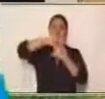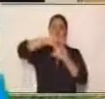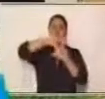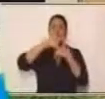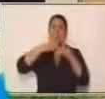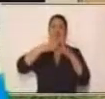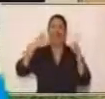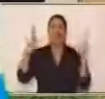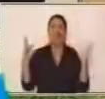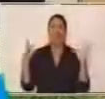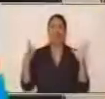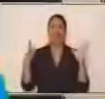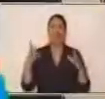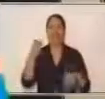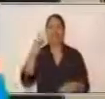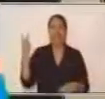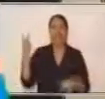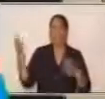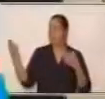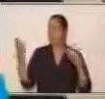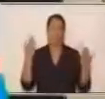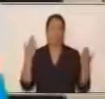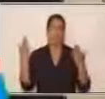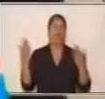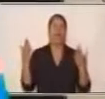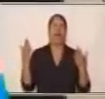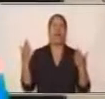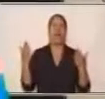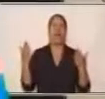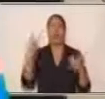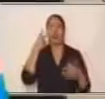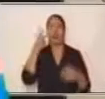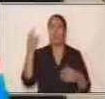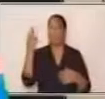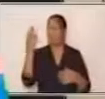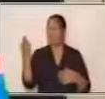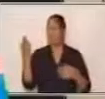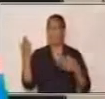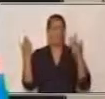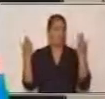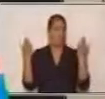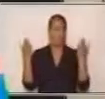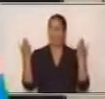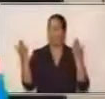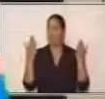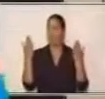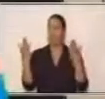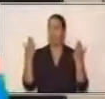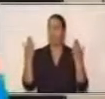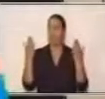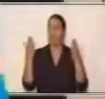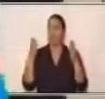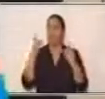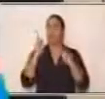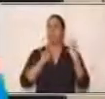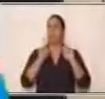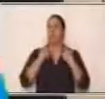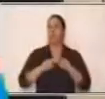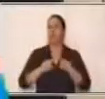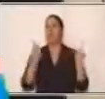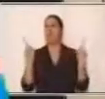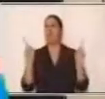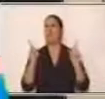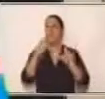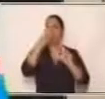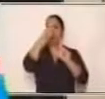Comparemos nuevamente y recordemos el ángulo recto. ¿Qué diferencia notan entre el ángulo obtuso y el ángulo